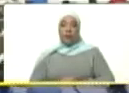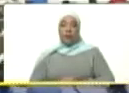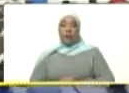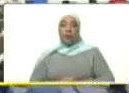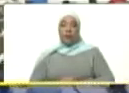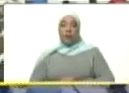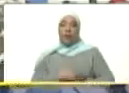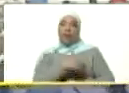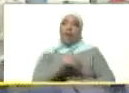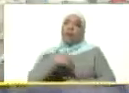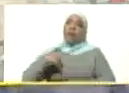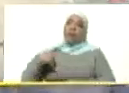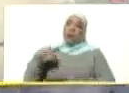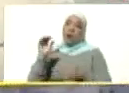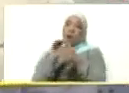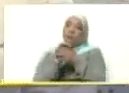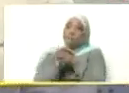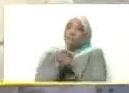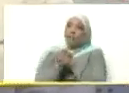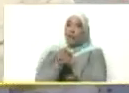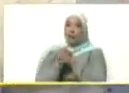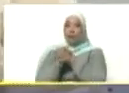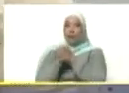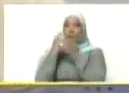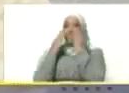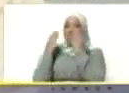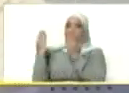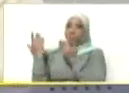Querido compañero Esteban Lazo,